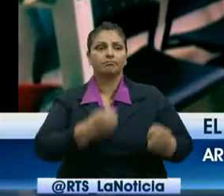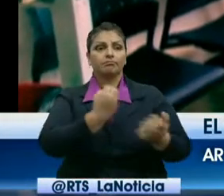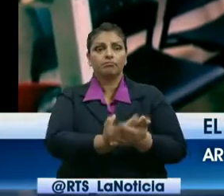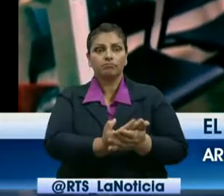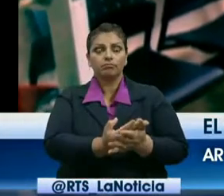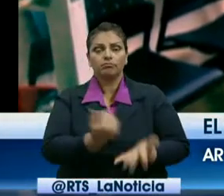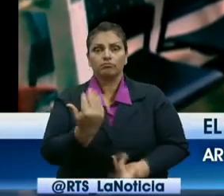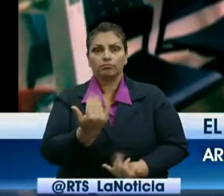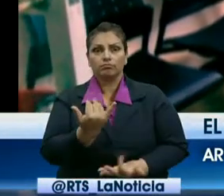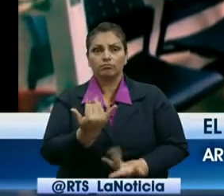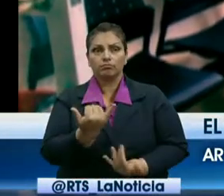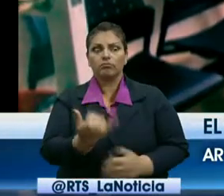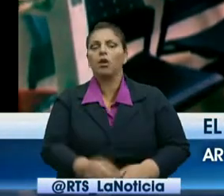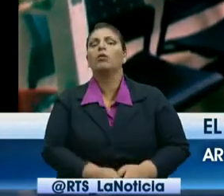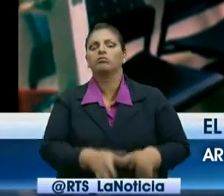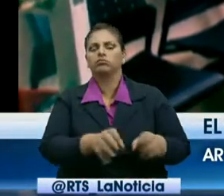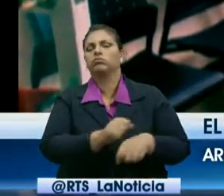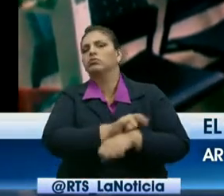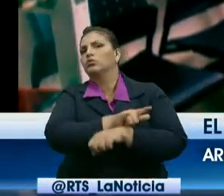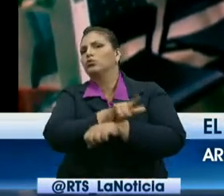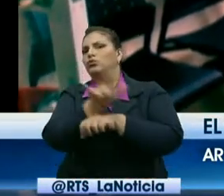del homicidio